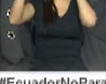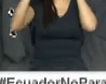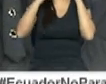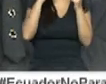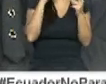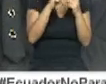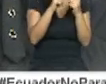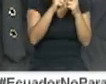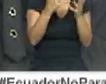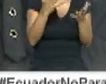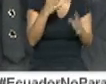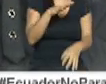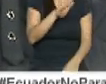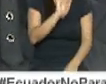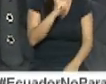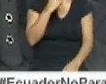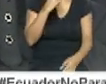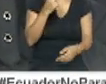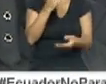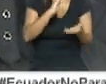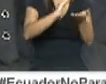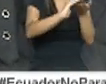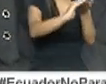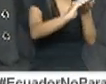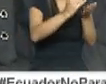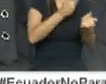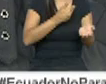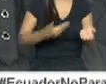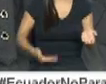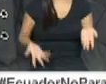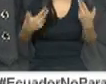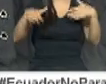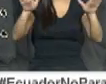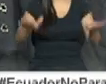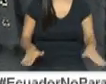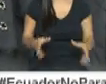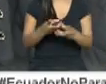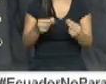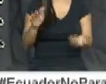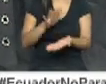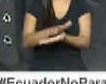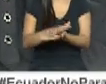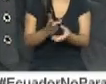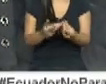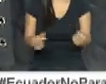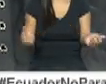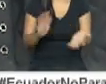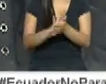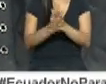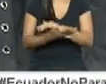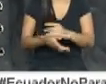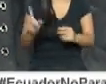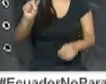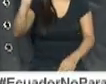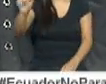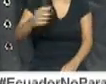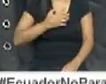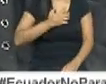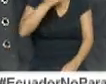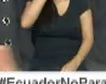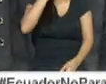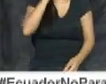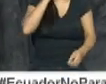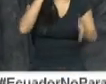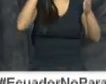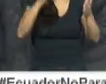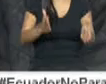conozco, con una disculpa, presidente, hubiera bajado las tensiones y hubiera sido mucho más productivo inclusive para ellos. Porque tienen derecho a molestarse, son seres humanos. Aquí